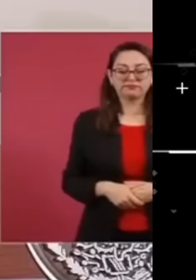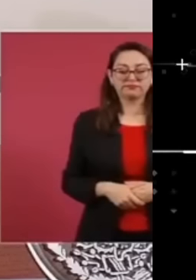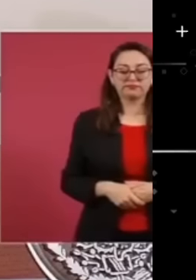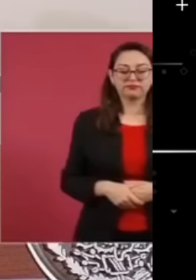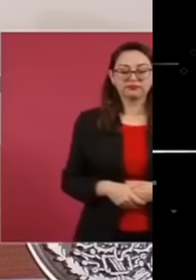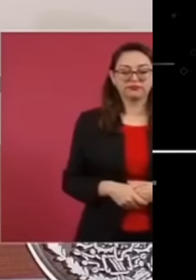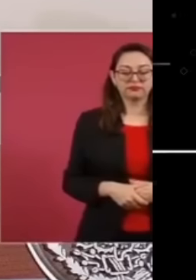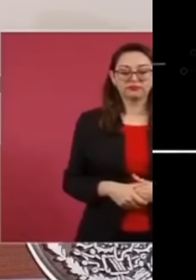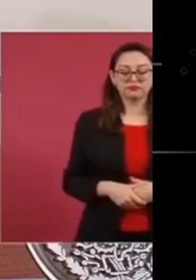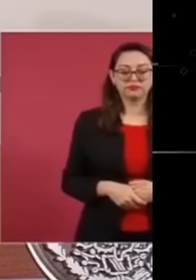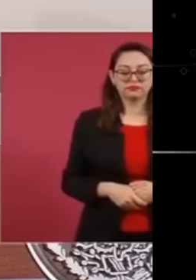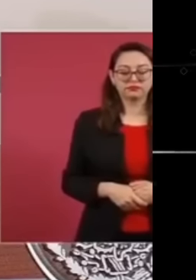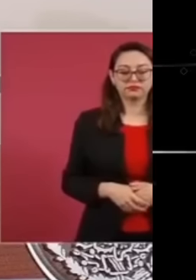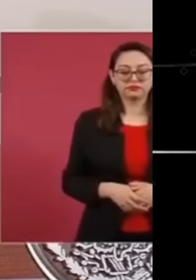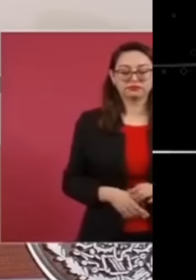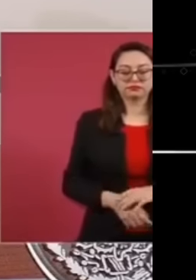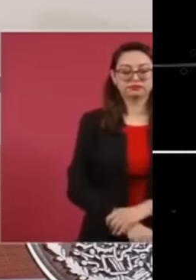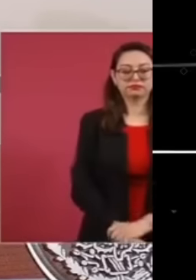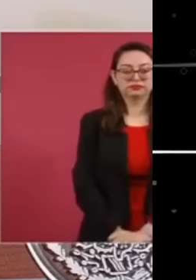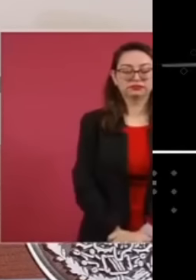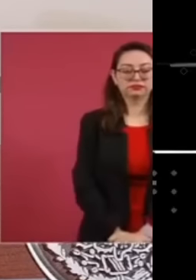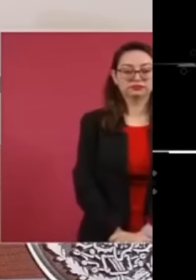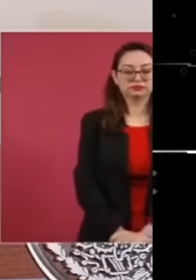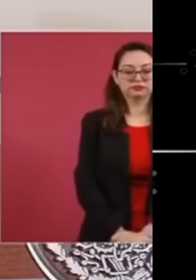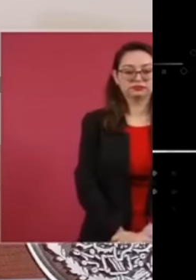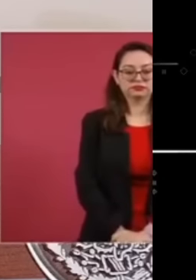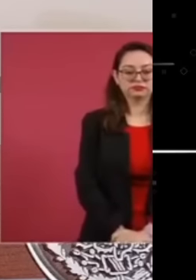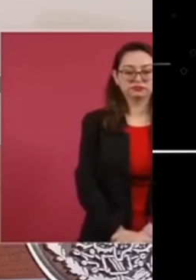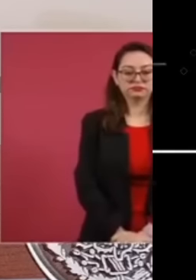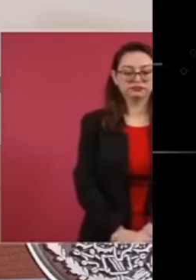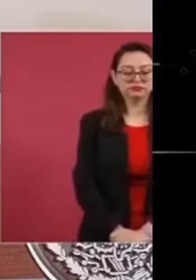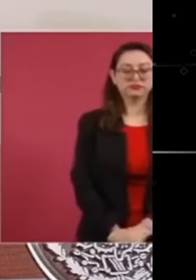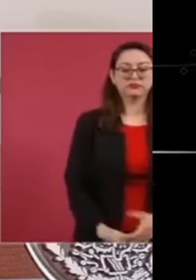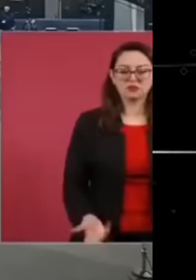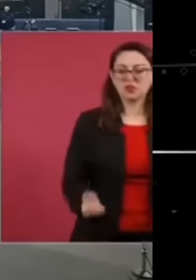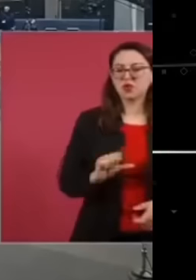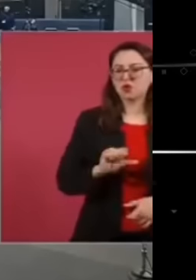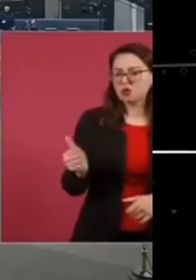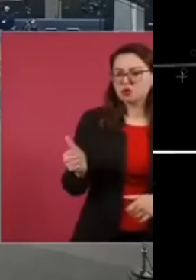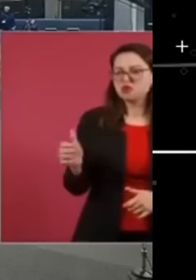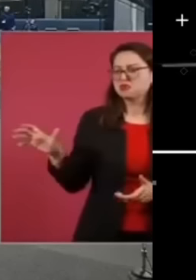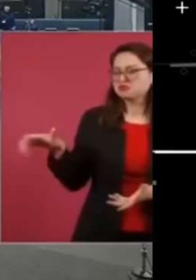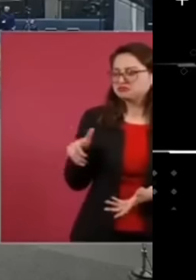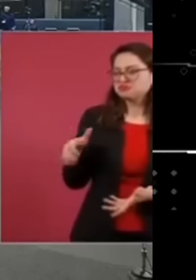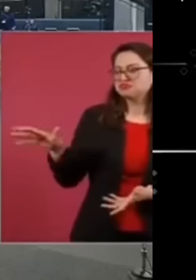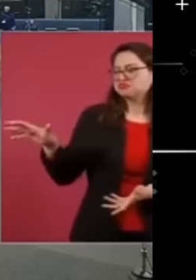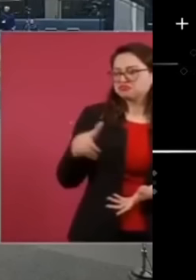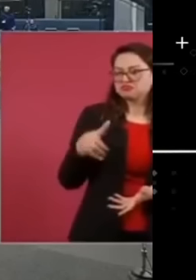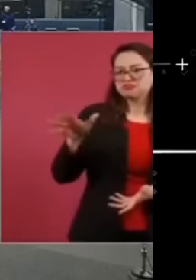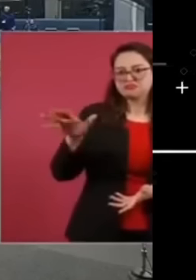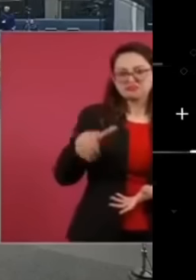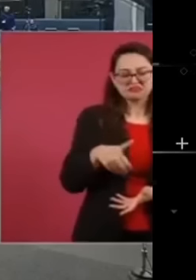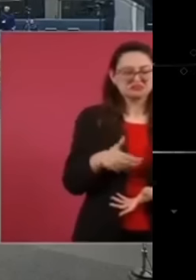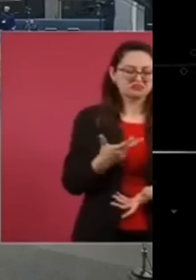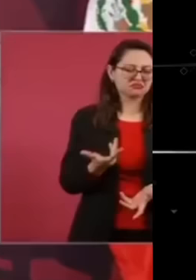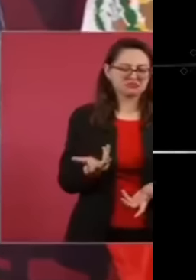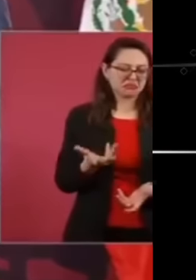fondo fondo sem Mich y así hay otras cosas por ejemplo todo lo que se va